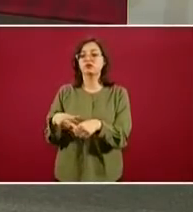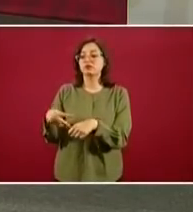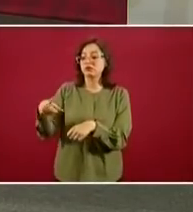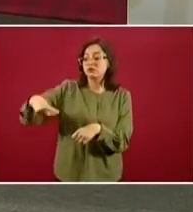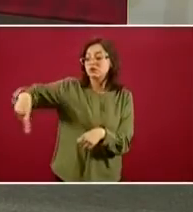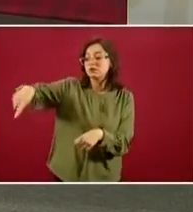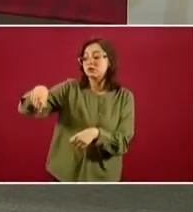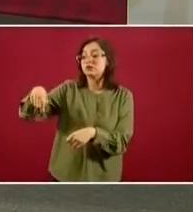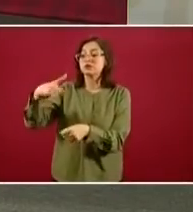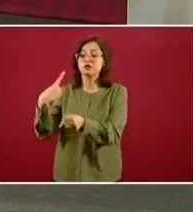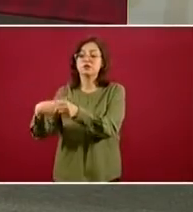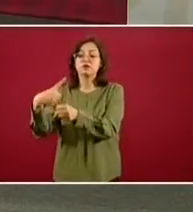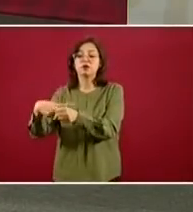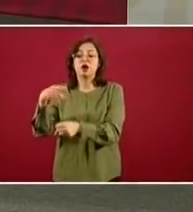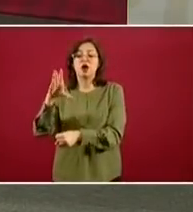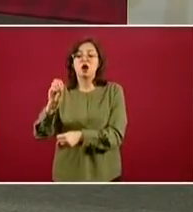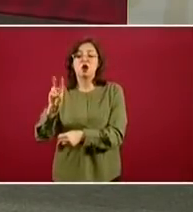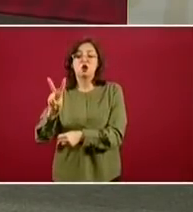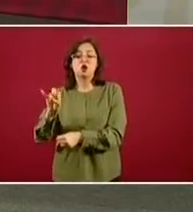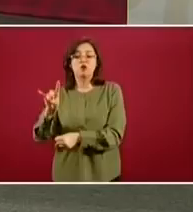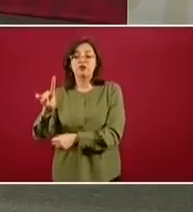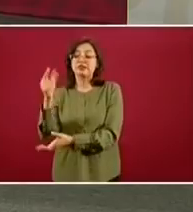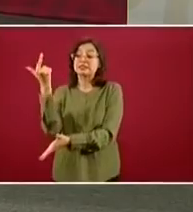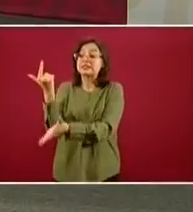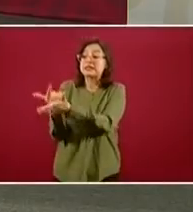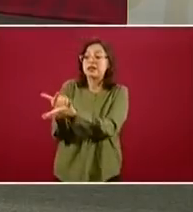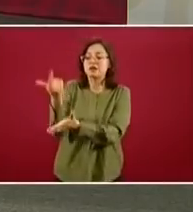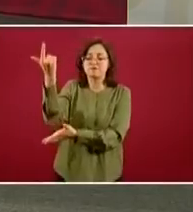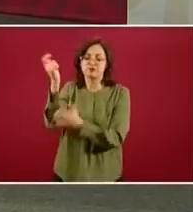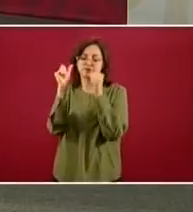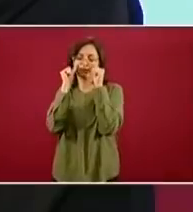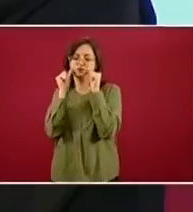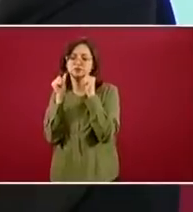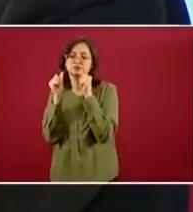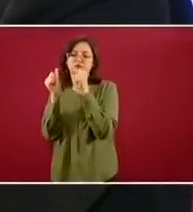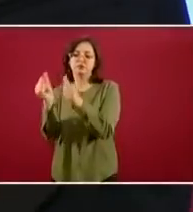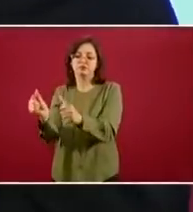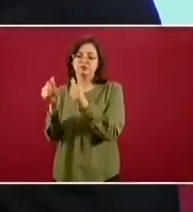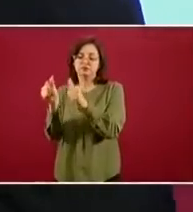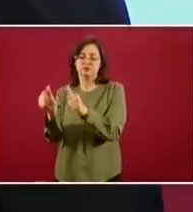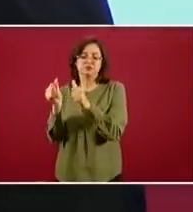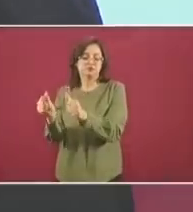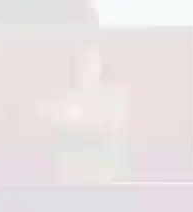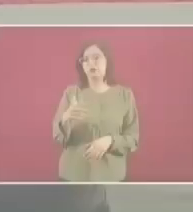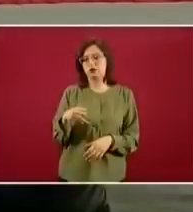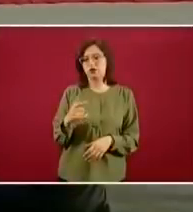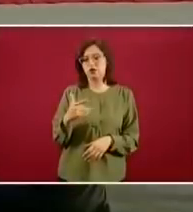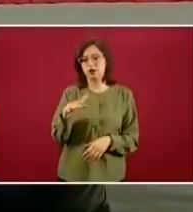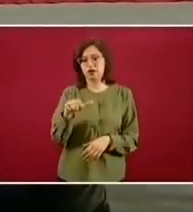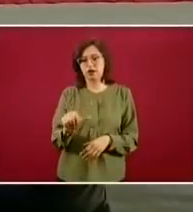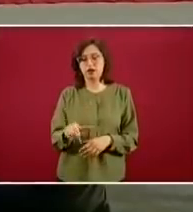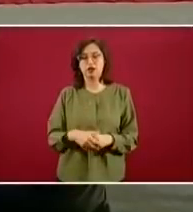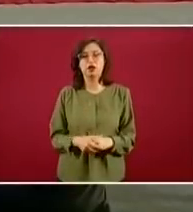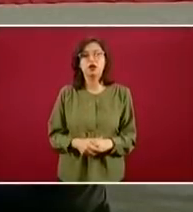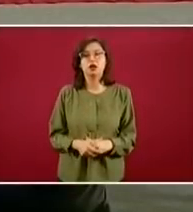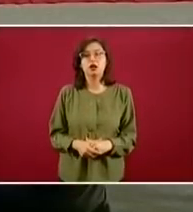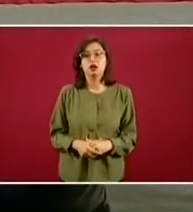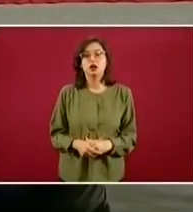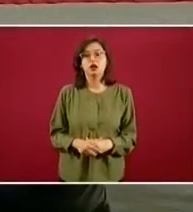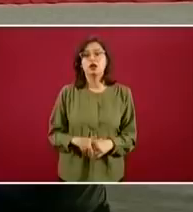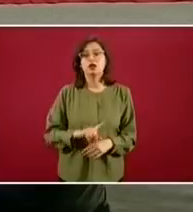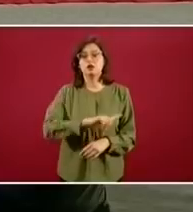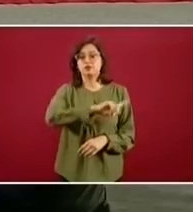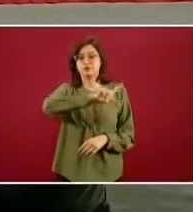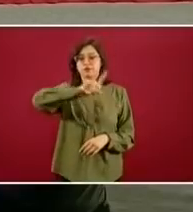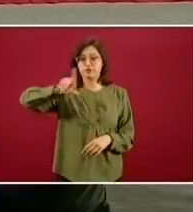Nacionales de Salud señaló que inició la reconversión hospitalaria para integrar la respuesta de los hospitales. En la fase inicial,